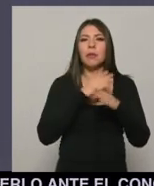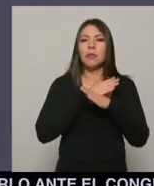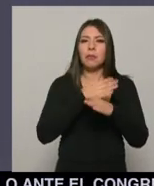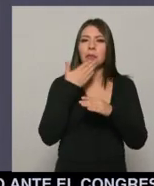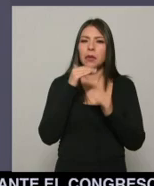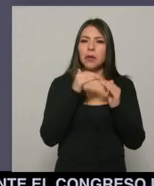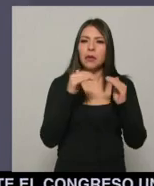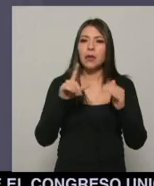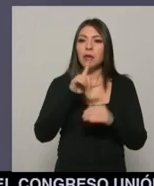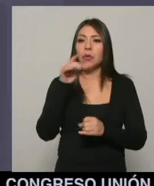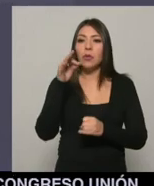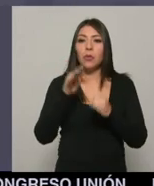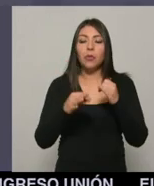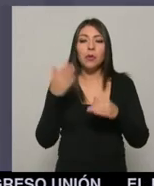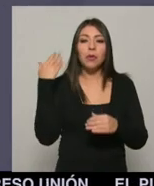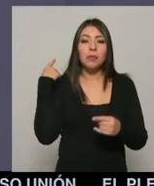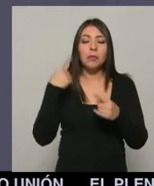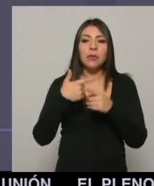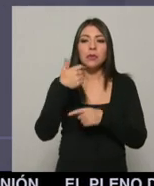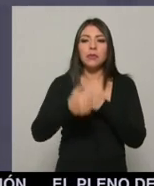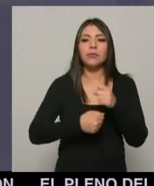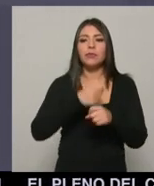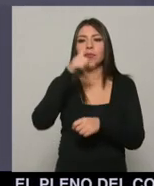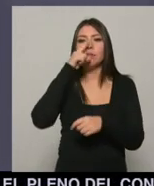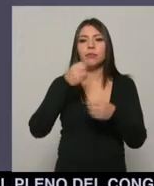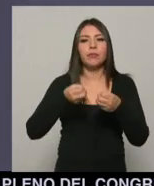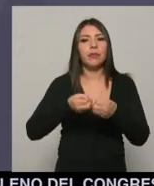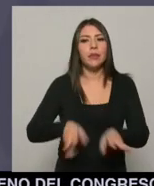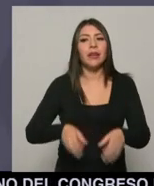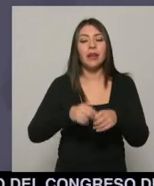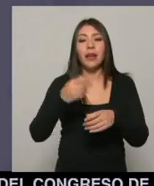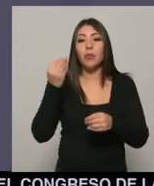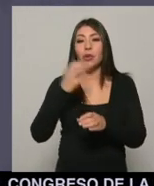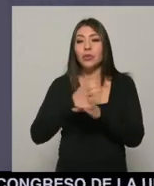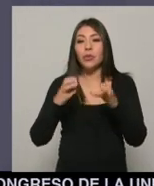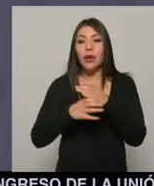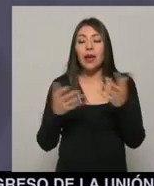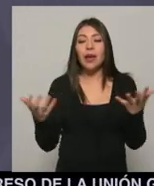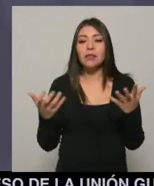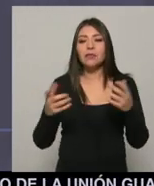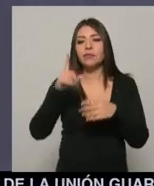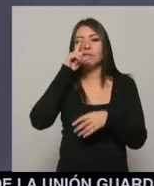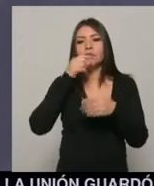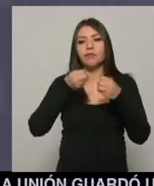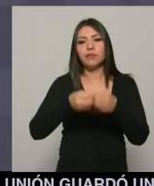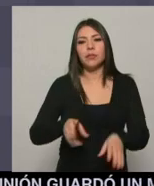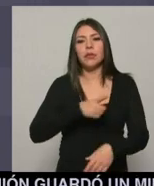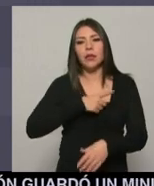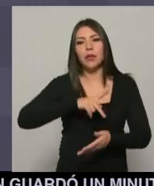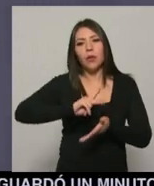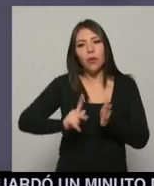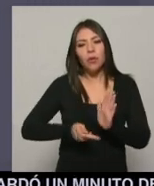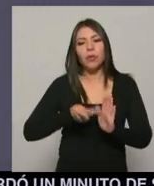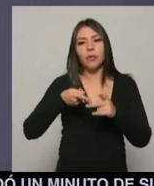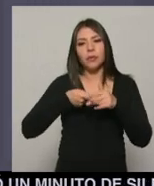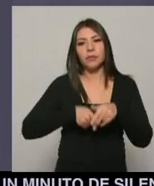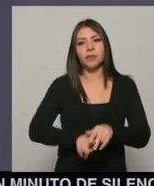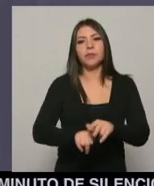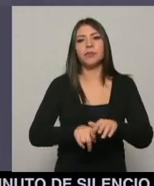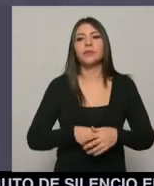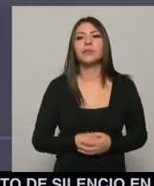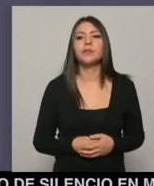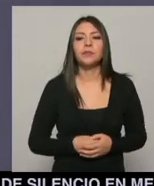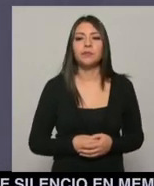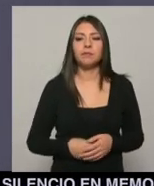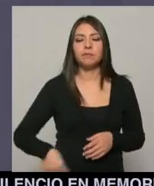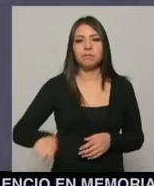sexenio, todo se perdió, todo lo que se había logrado se perdió. Hay que reconstruir desde el principio. Pues no me queda más que agradecerle a todos los